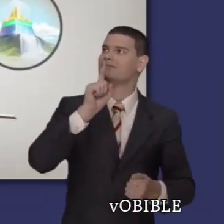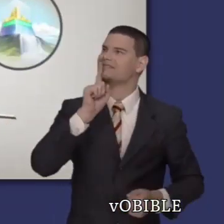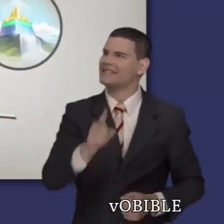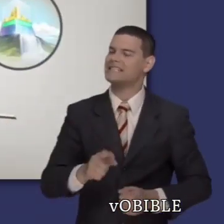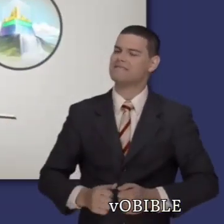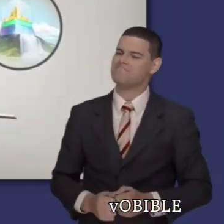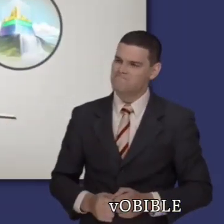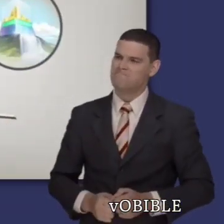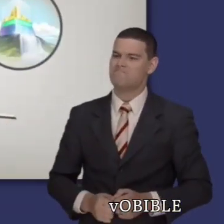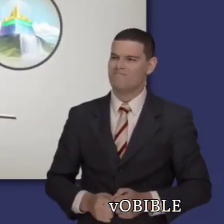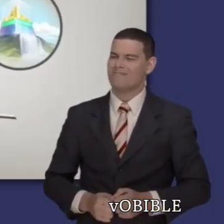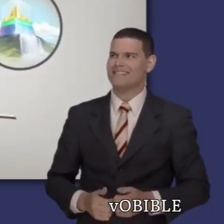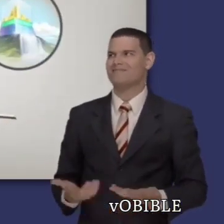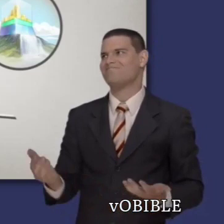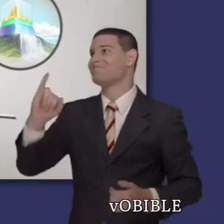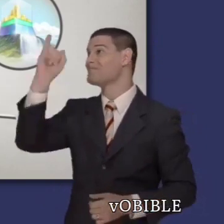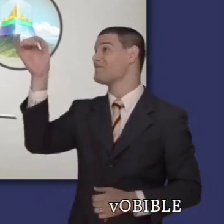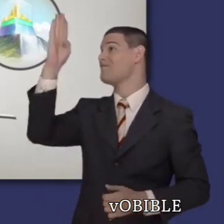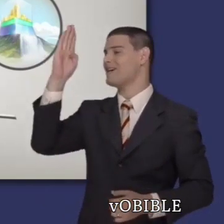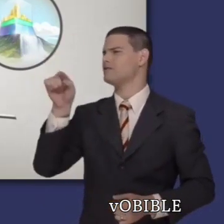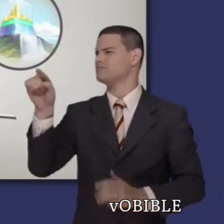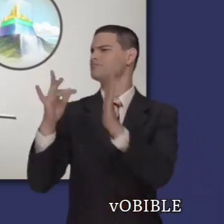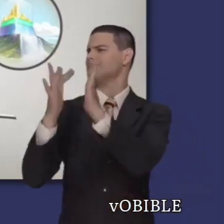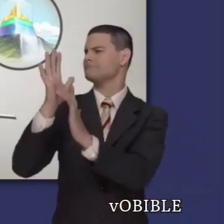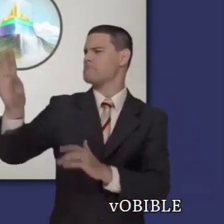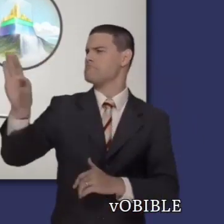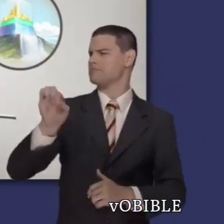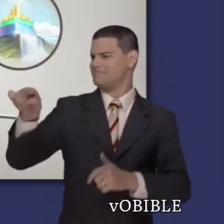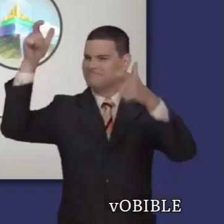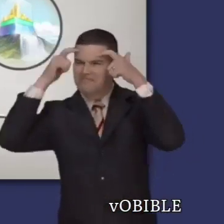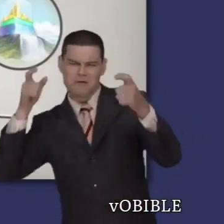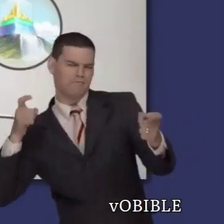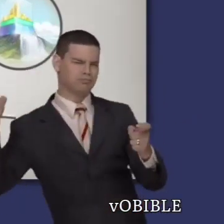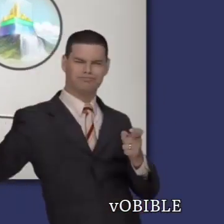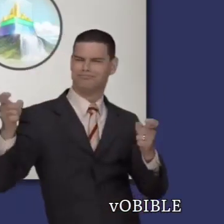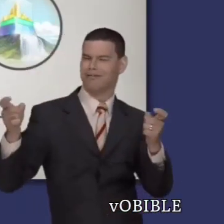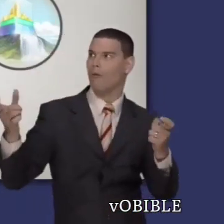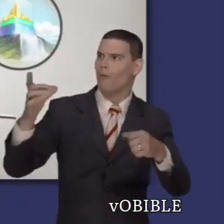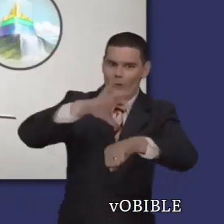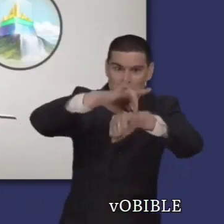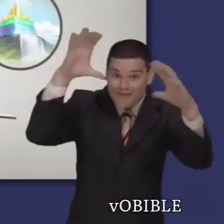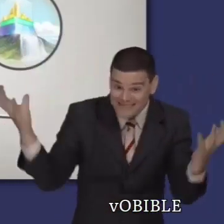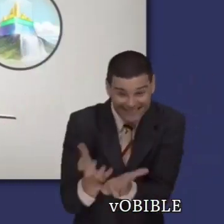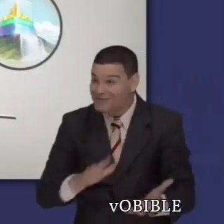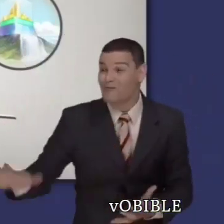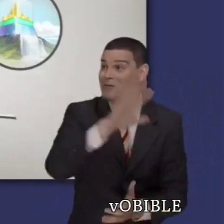y en que se hará la voluntad de Jehová para siempre, tanto en el cielo como en la tierra, gracias al